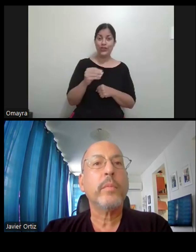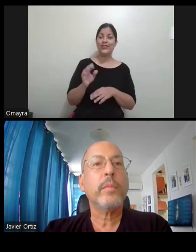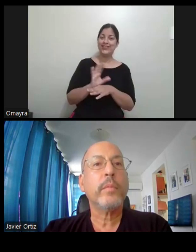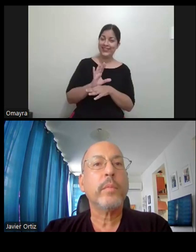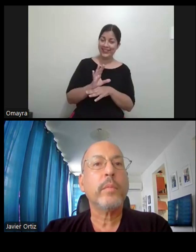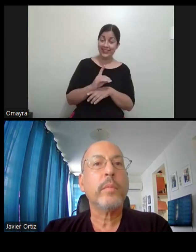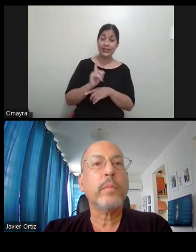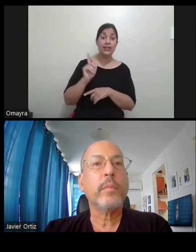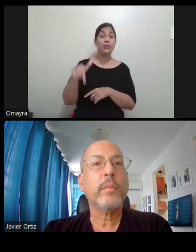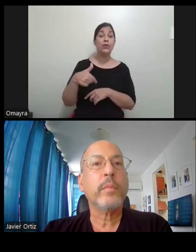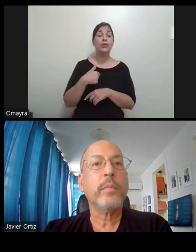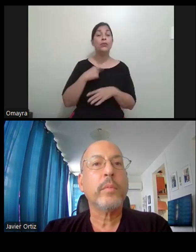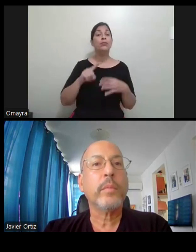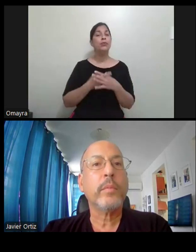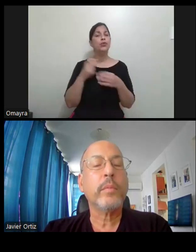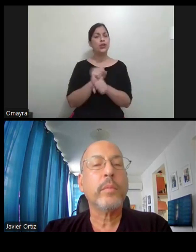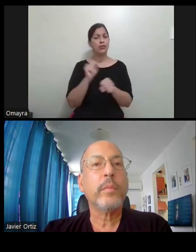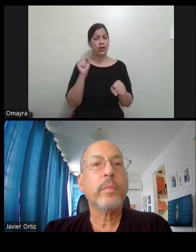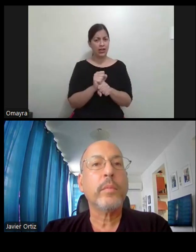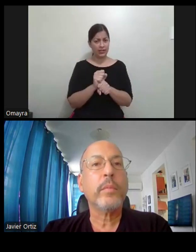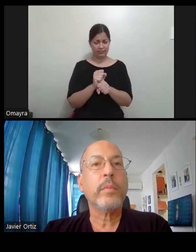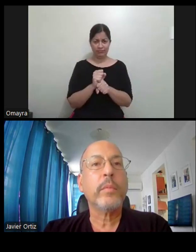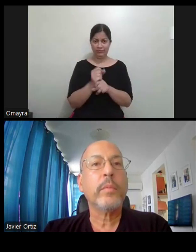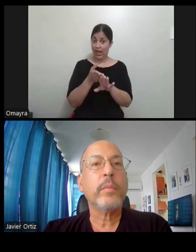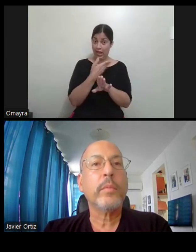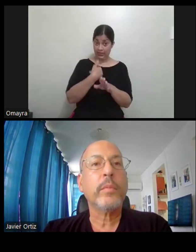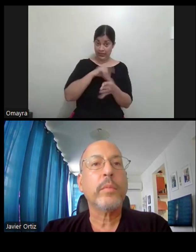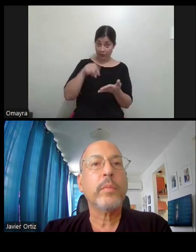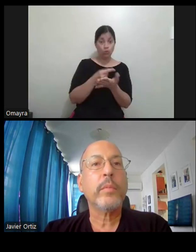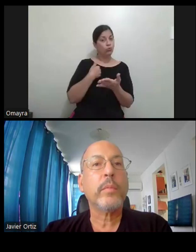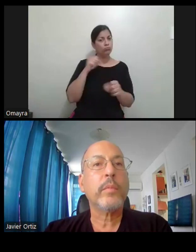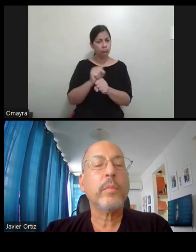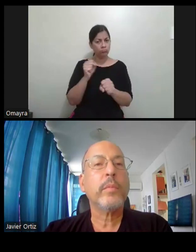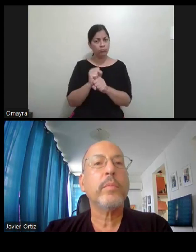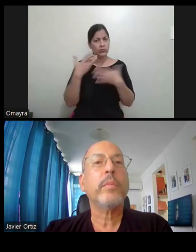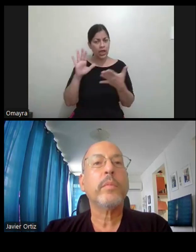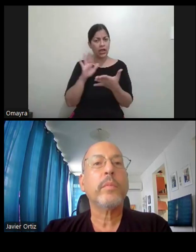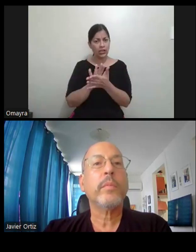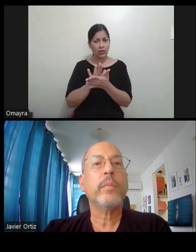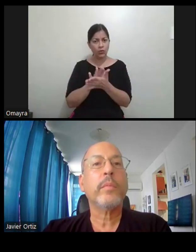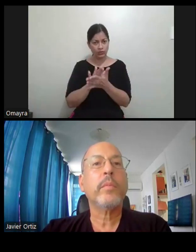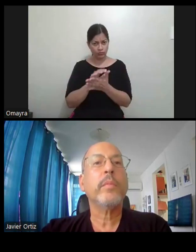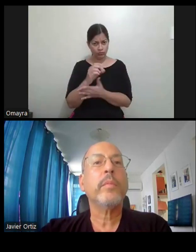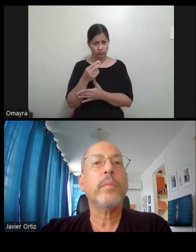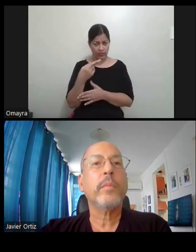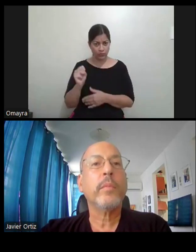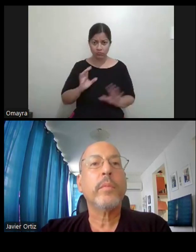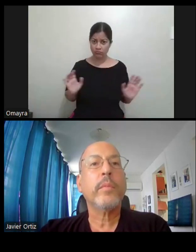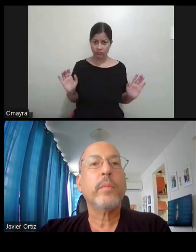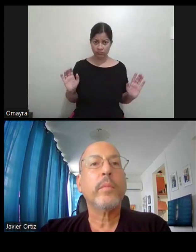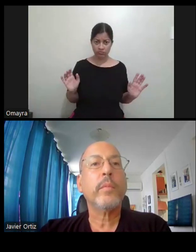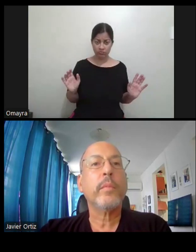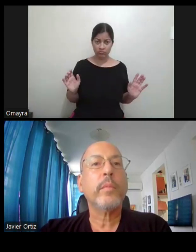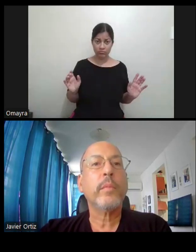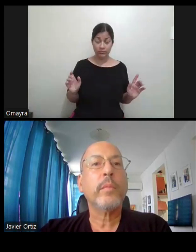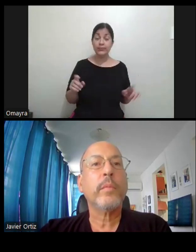Después empiezo a trabajar en la industria desde antes de graduarme. Yo estaba trabajando en la industria desde la escuela superior. Y en